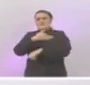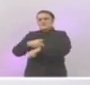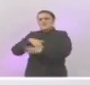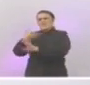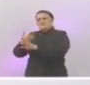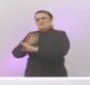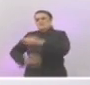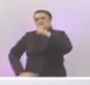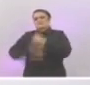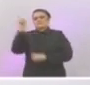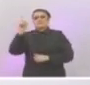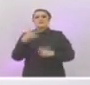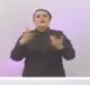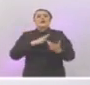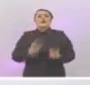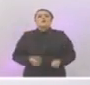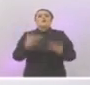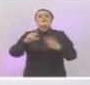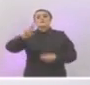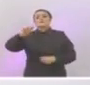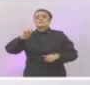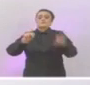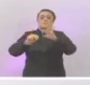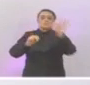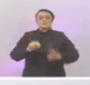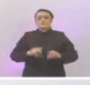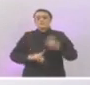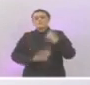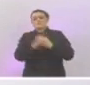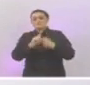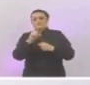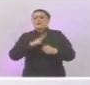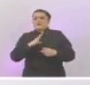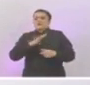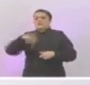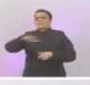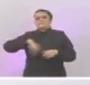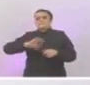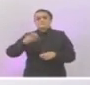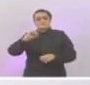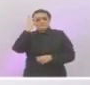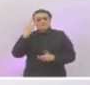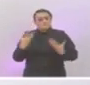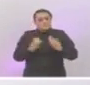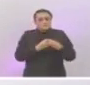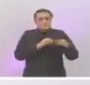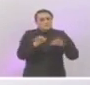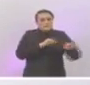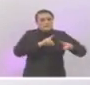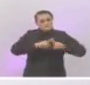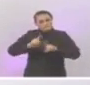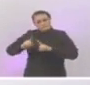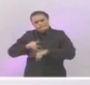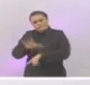factores presentes en más del 80% de los delitos que se cometen. Para ello, trabajamos en renovados